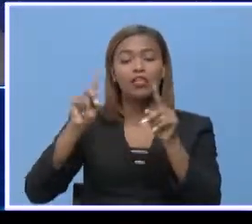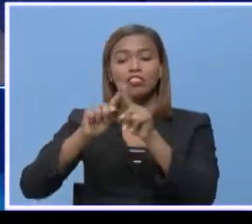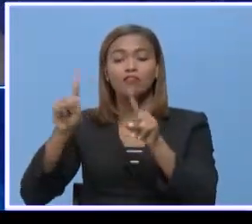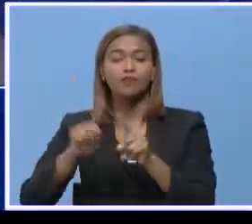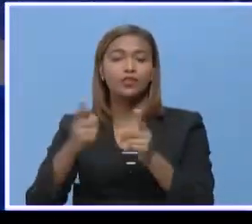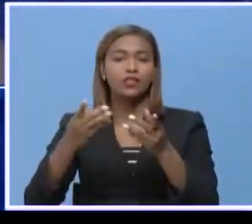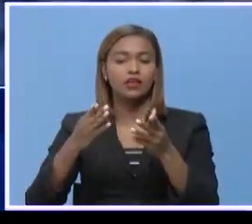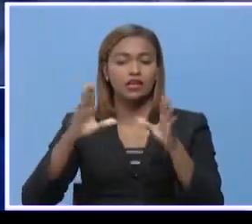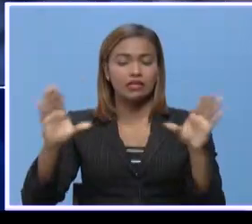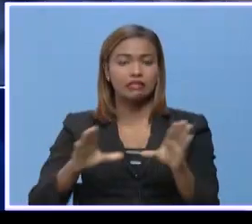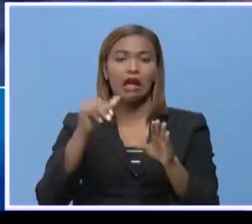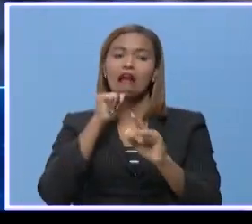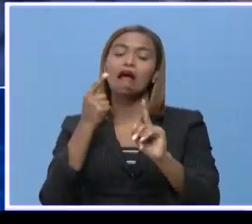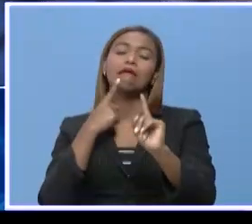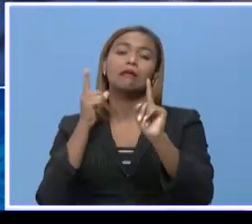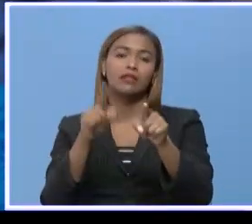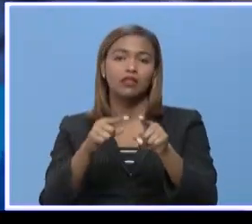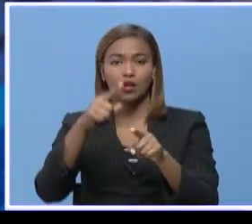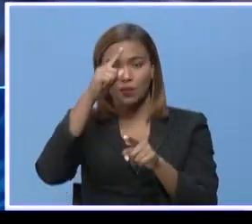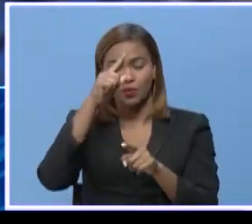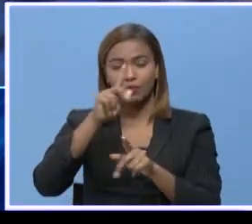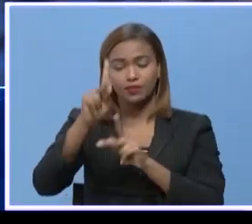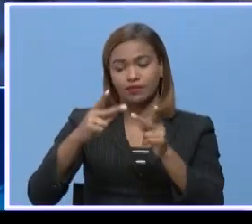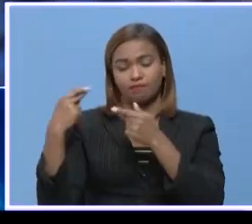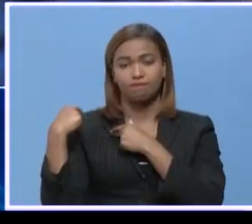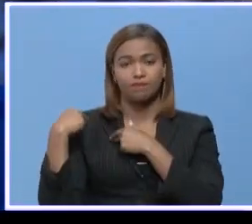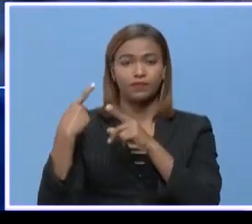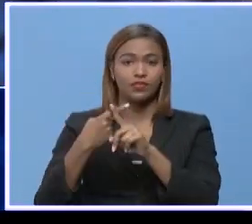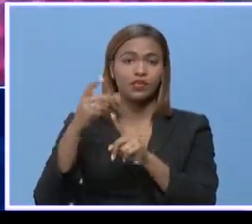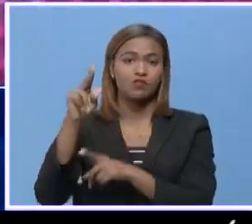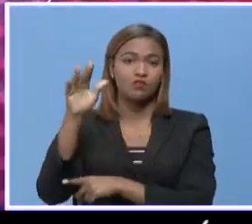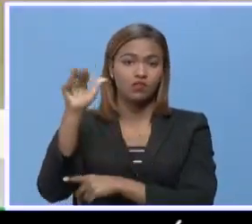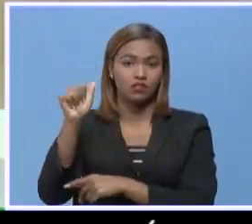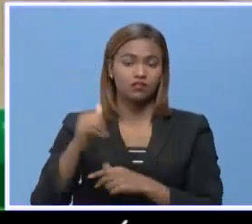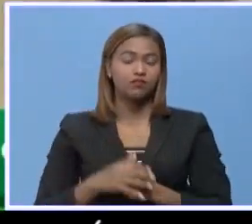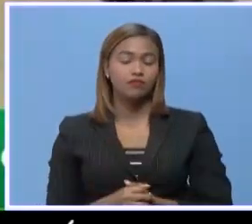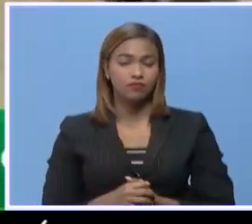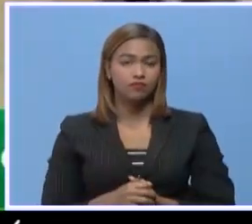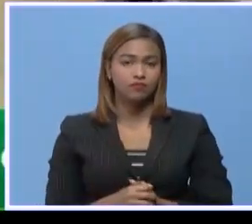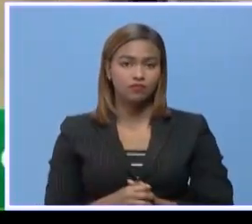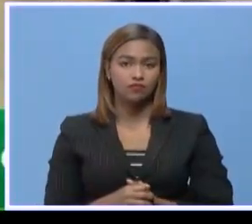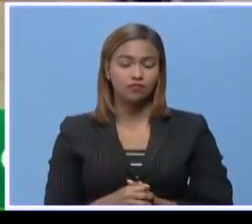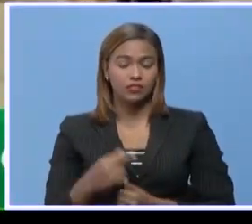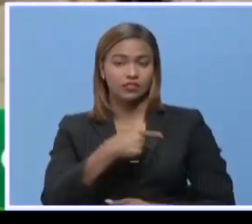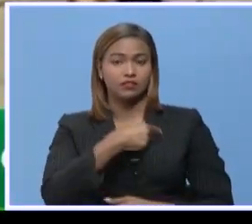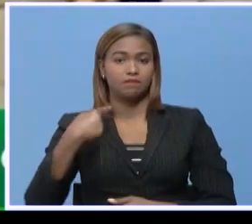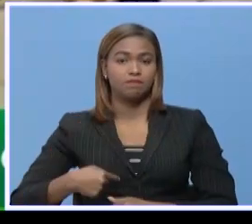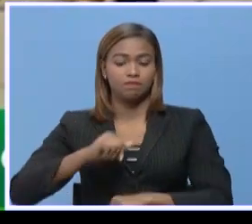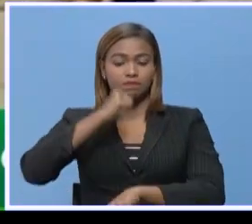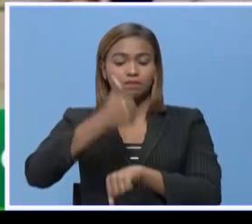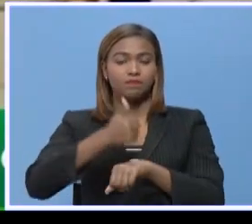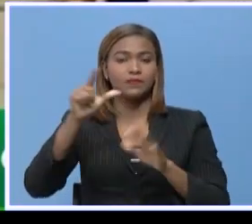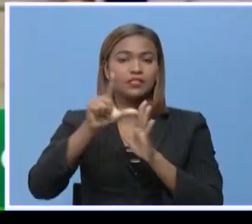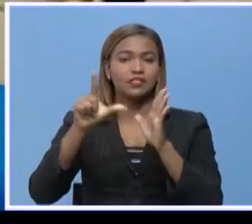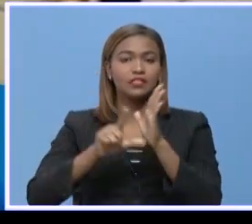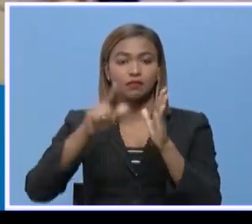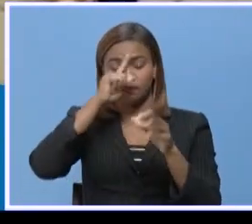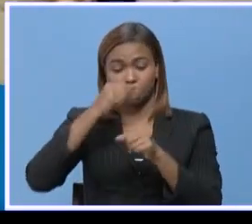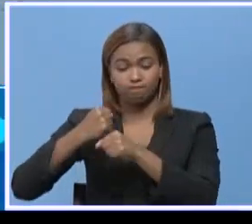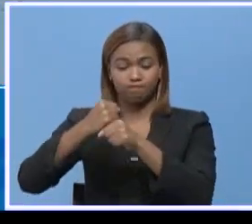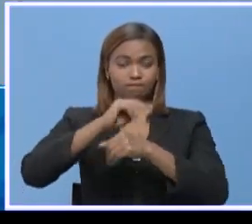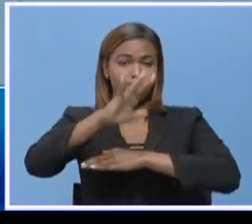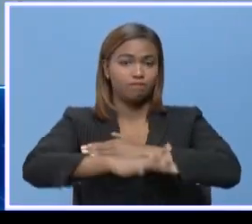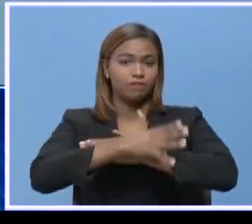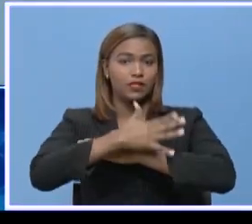de las protestas no autorizadas por las autoridades rusas. China aprobó una ley de guardacostas